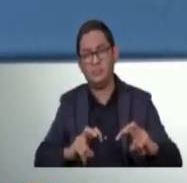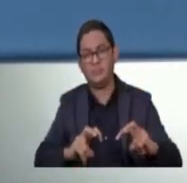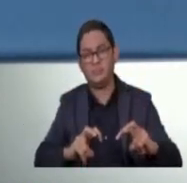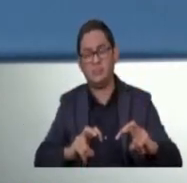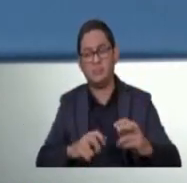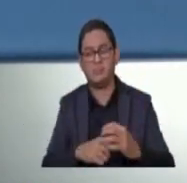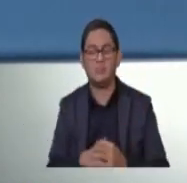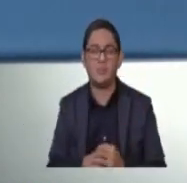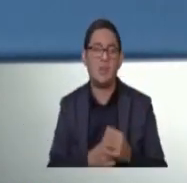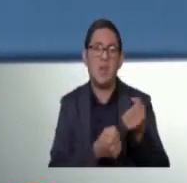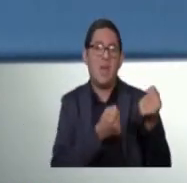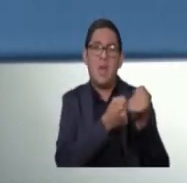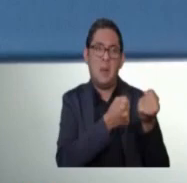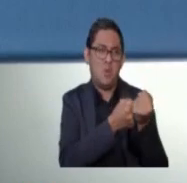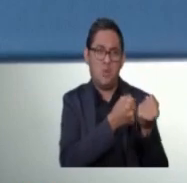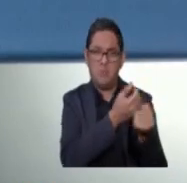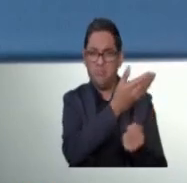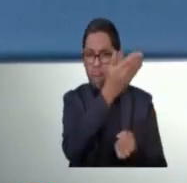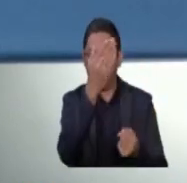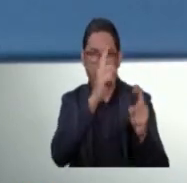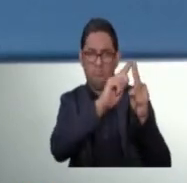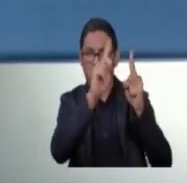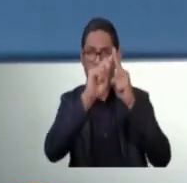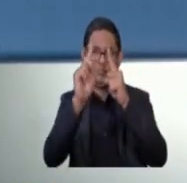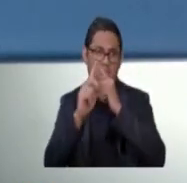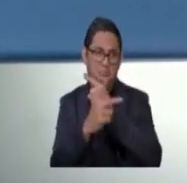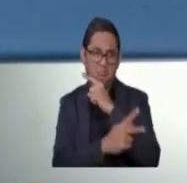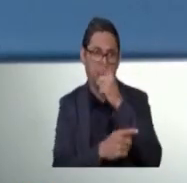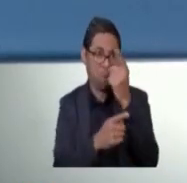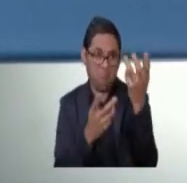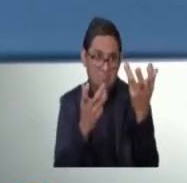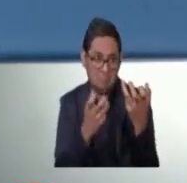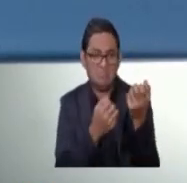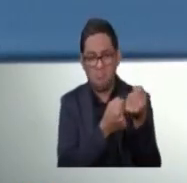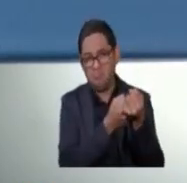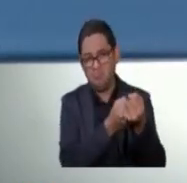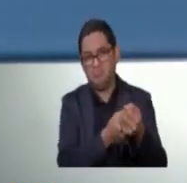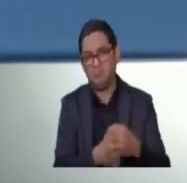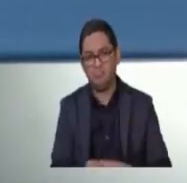apoyo técnico a los países que así lo requieren